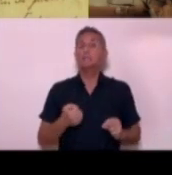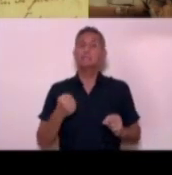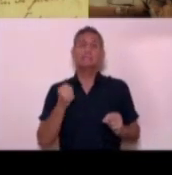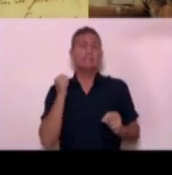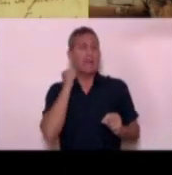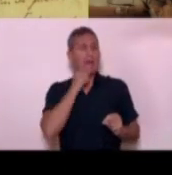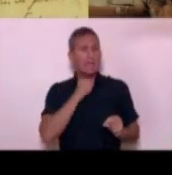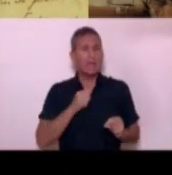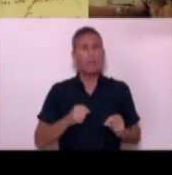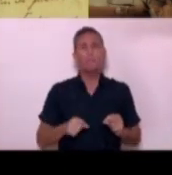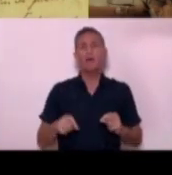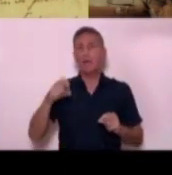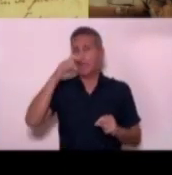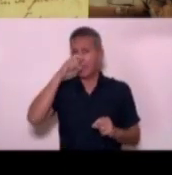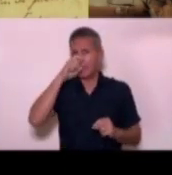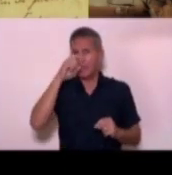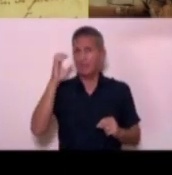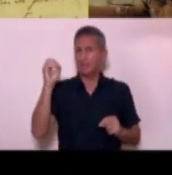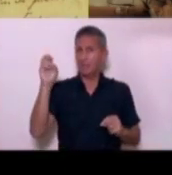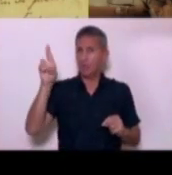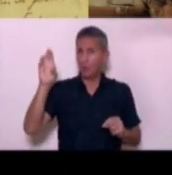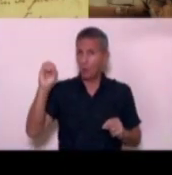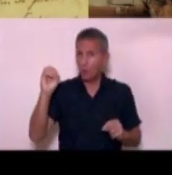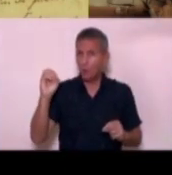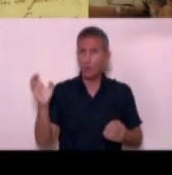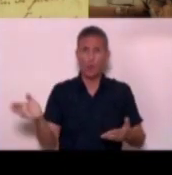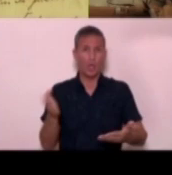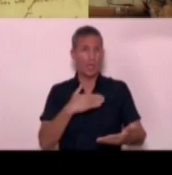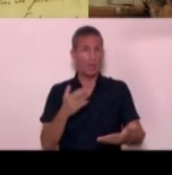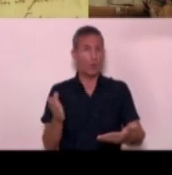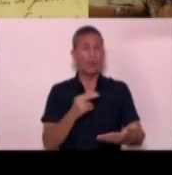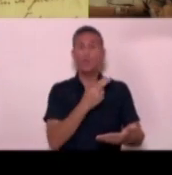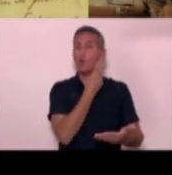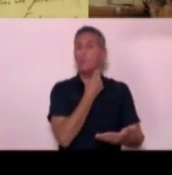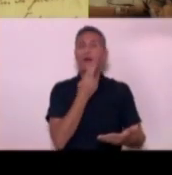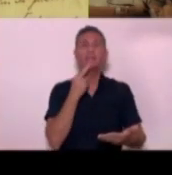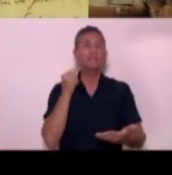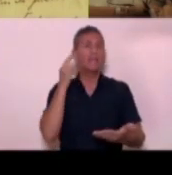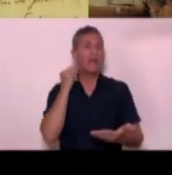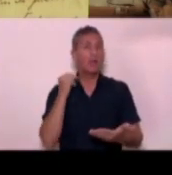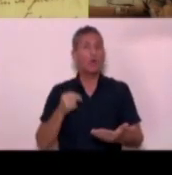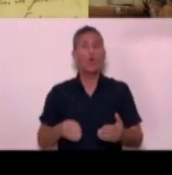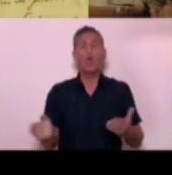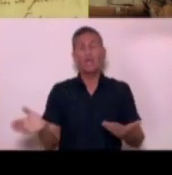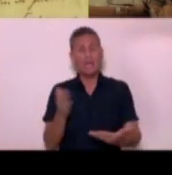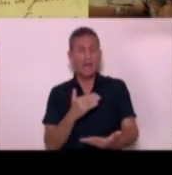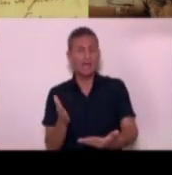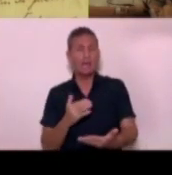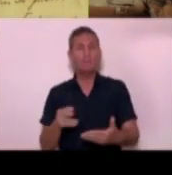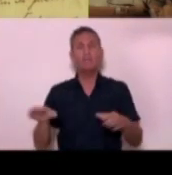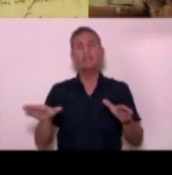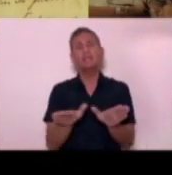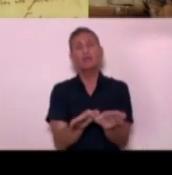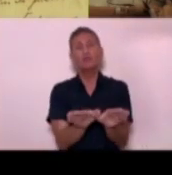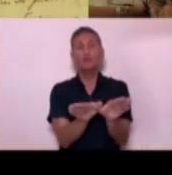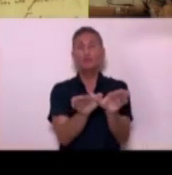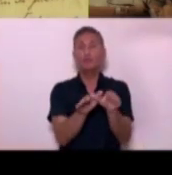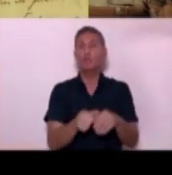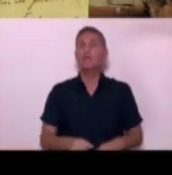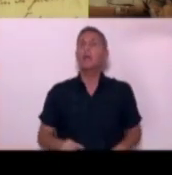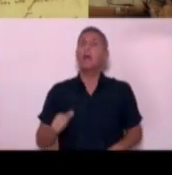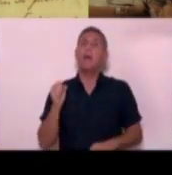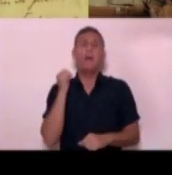Edad de Oro, el cuaderno martiano, así como la revista Sun Sun, por supuesto que entonces les resultará más fácil